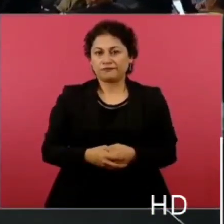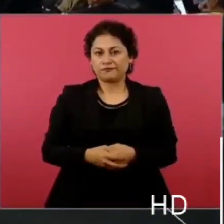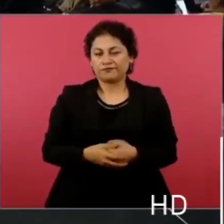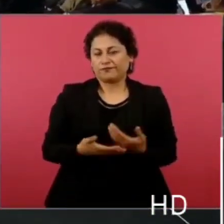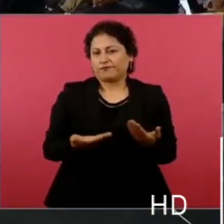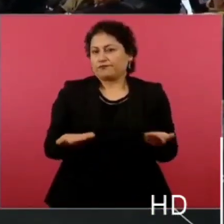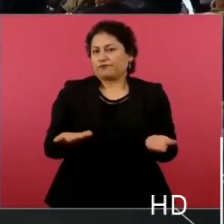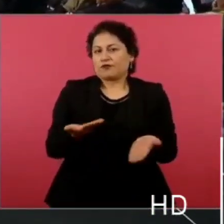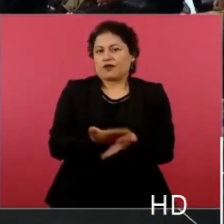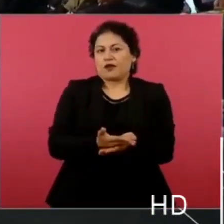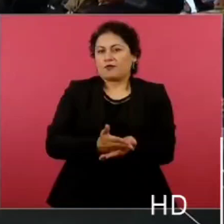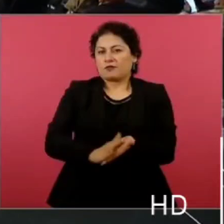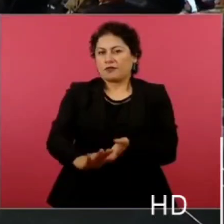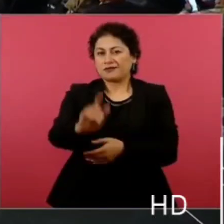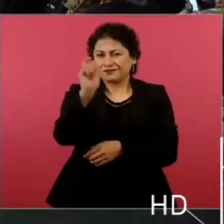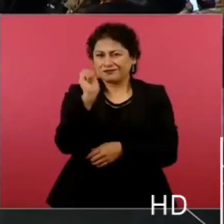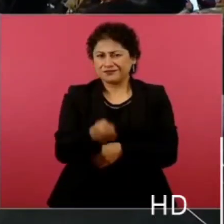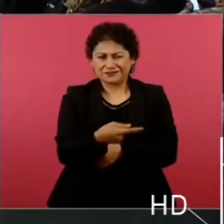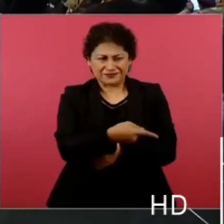maniobra